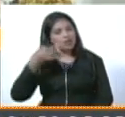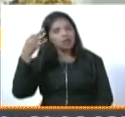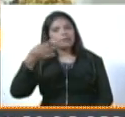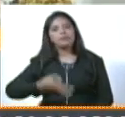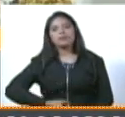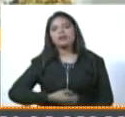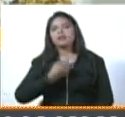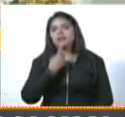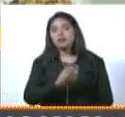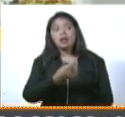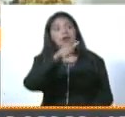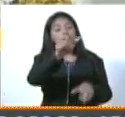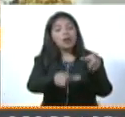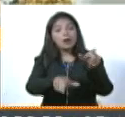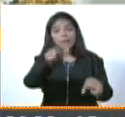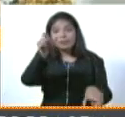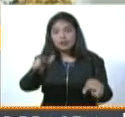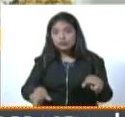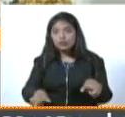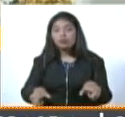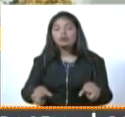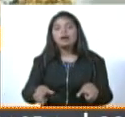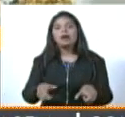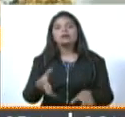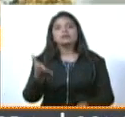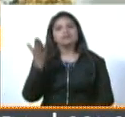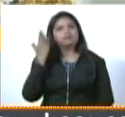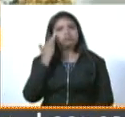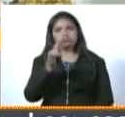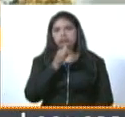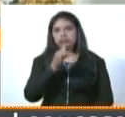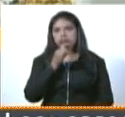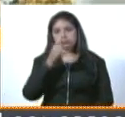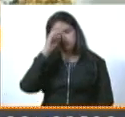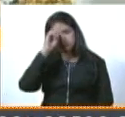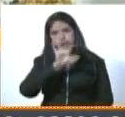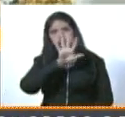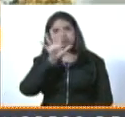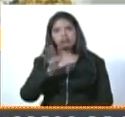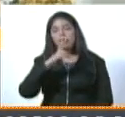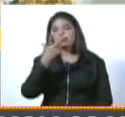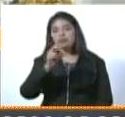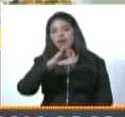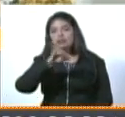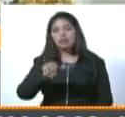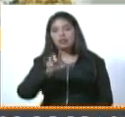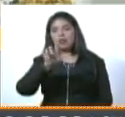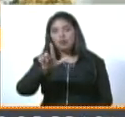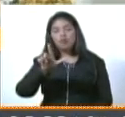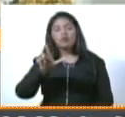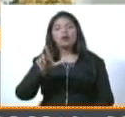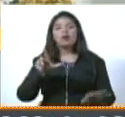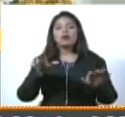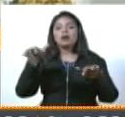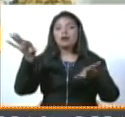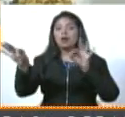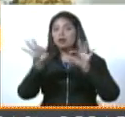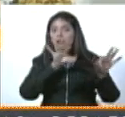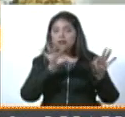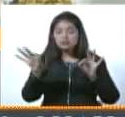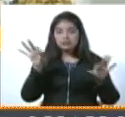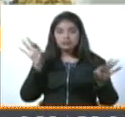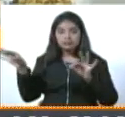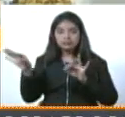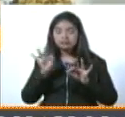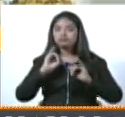que las personas vayan muy bien informadas para el 30 de julio, el día de la elección, de manera tal que sus